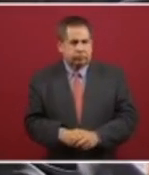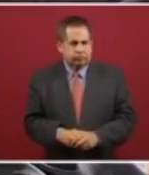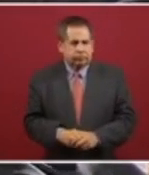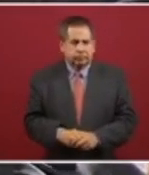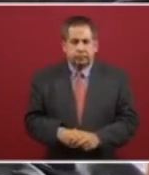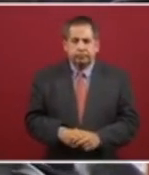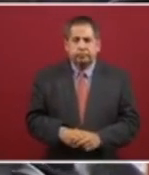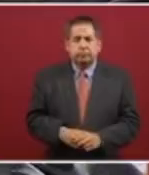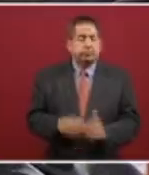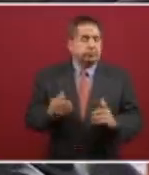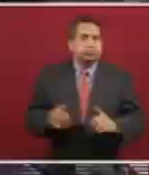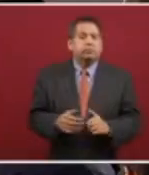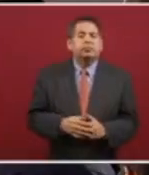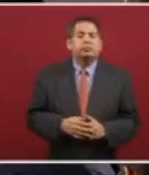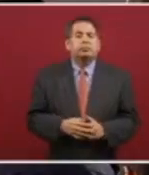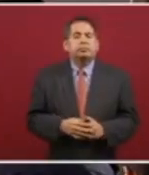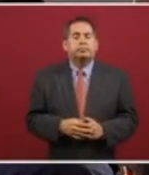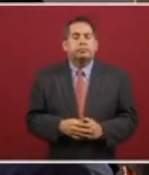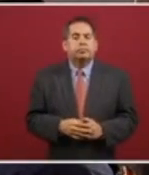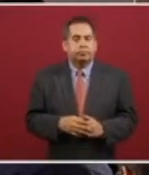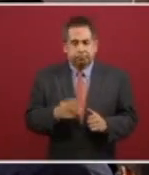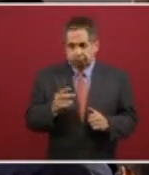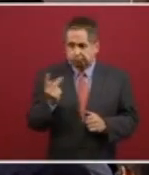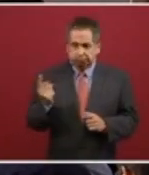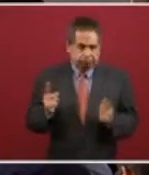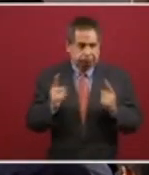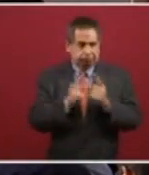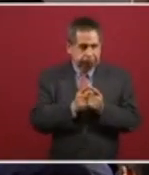Entonces, ahí van a participar